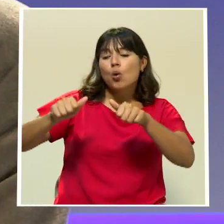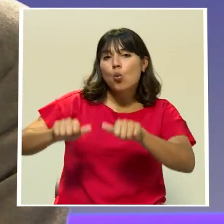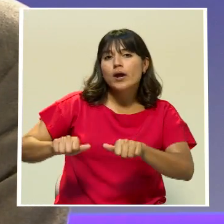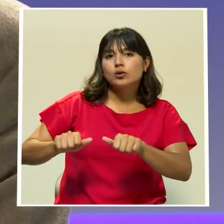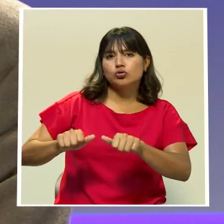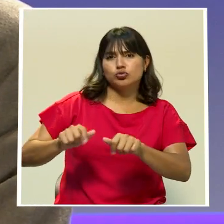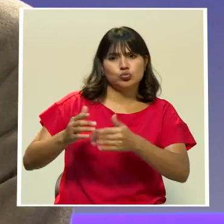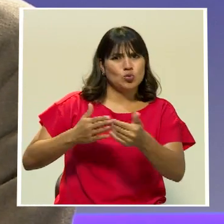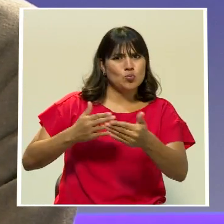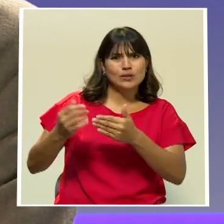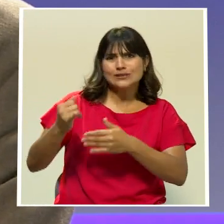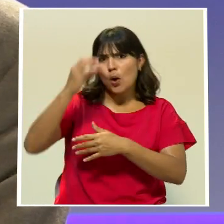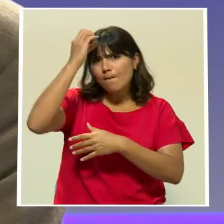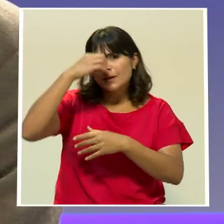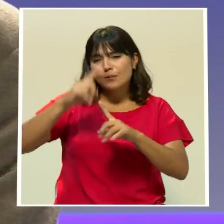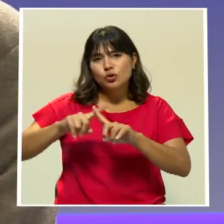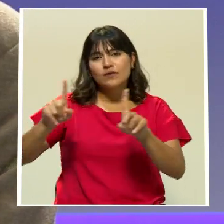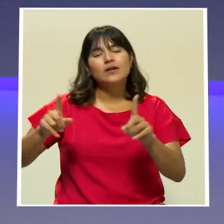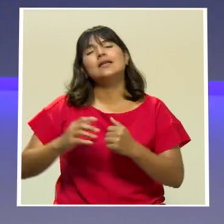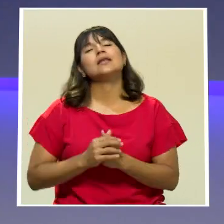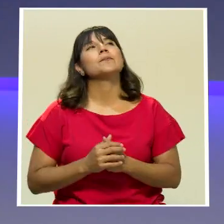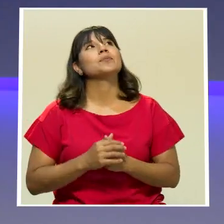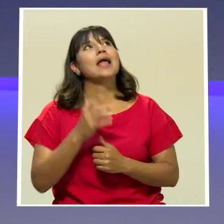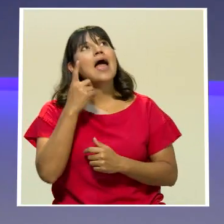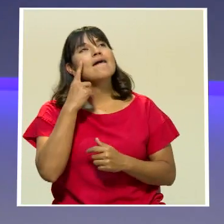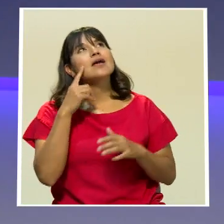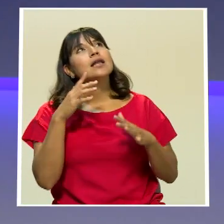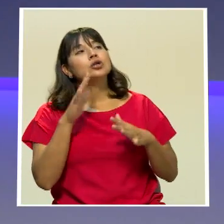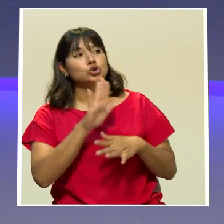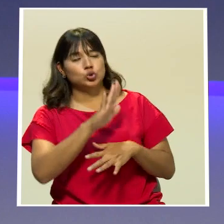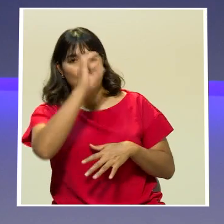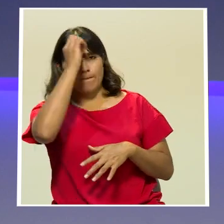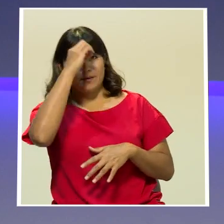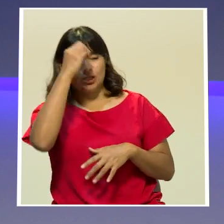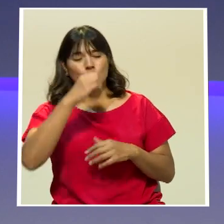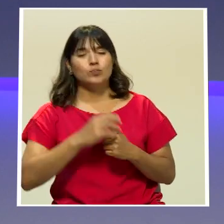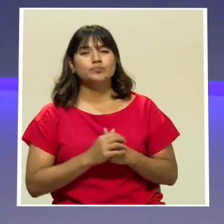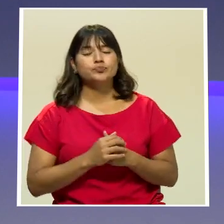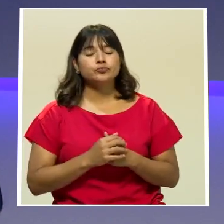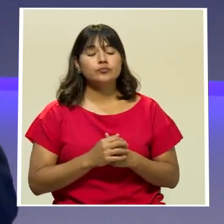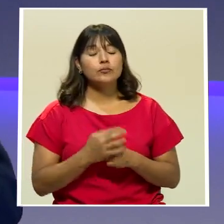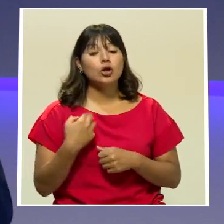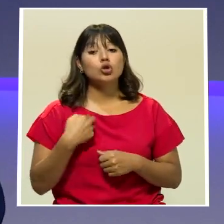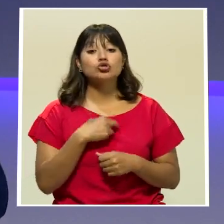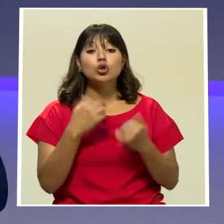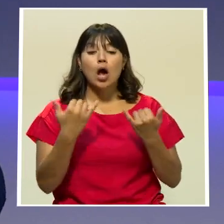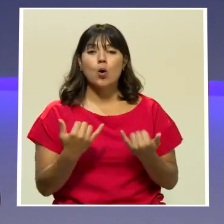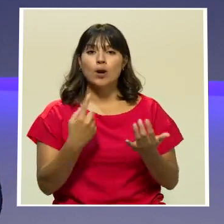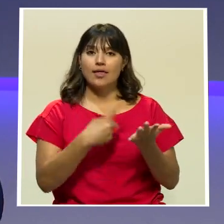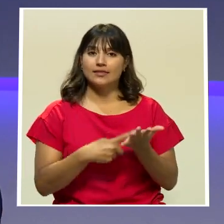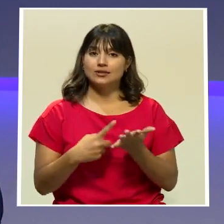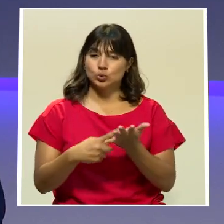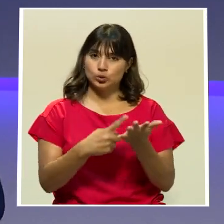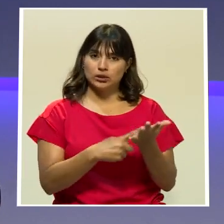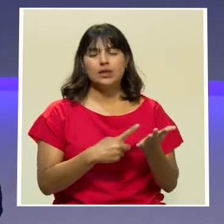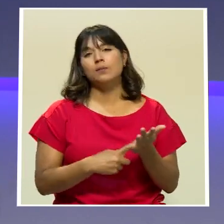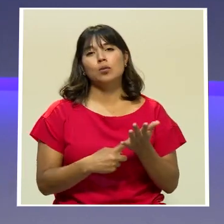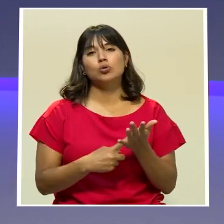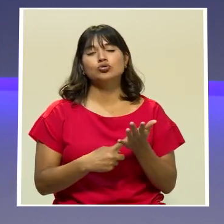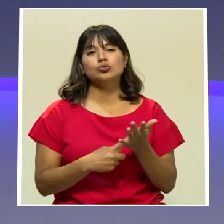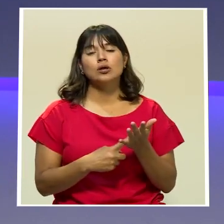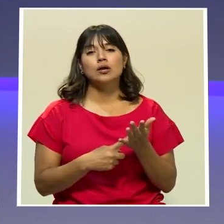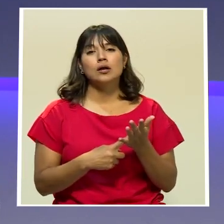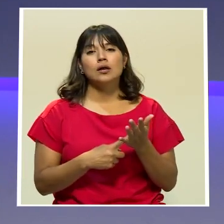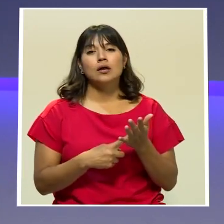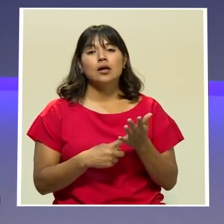diferencias. Hay una ausencia, a ver cómo lo ves vos, que noto. Ahora estamos discutiendo casi que de manera